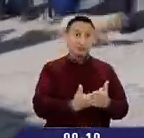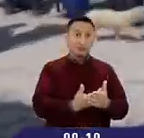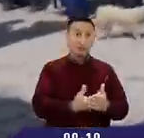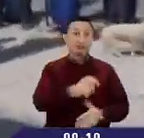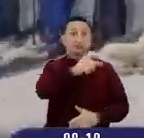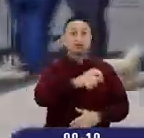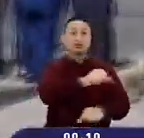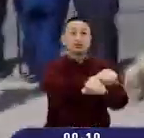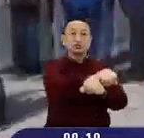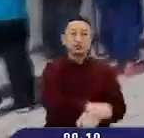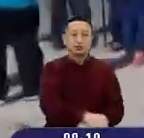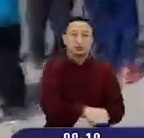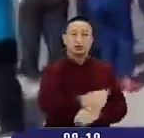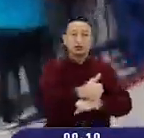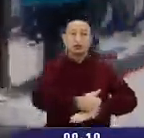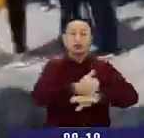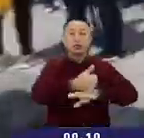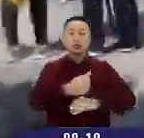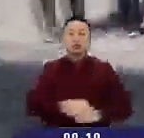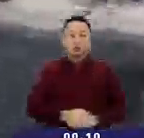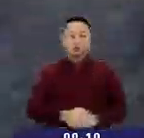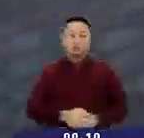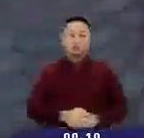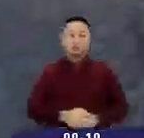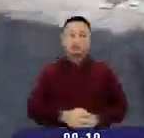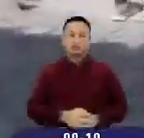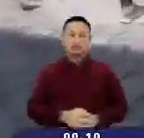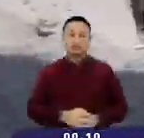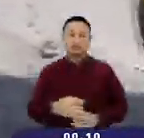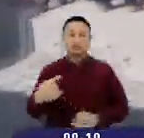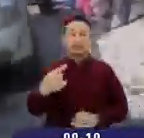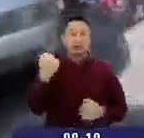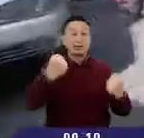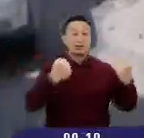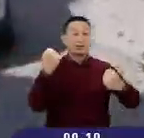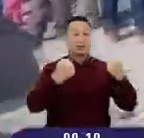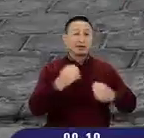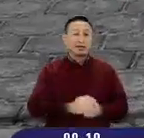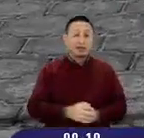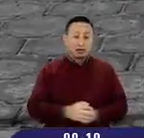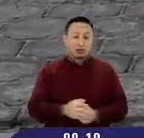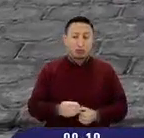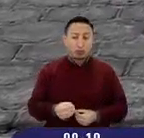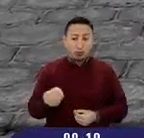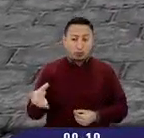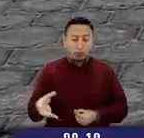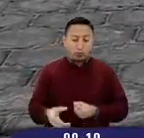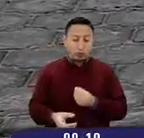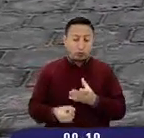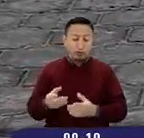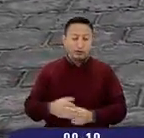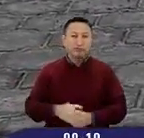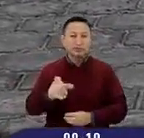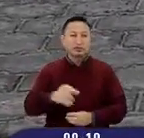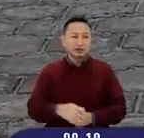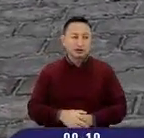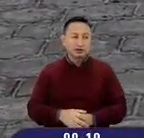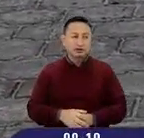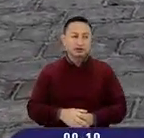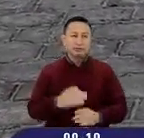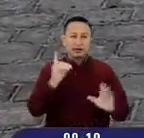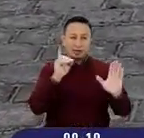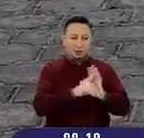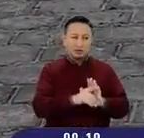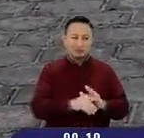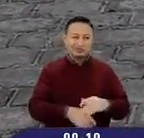trasladar al individuo ante las autoridades competentes. Entre golpe y golpe devolvió todo lo robado, por lo que los afectados decidieron no proseguir con